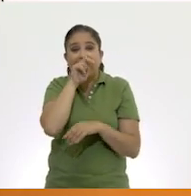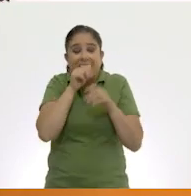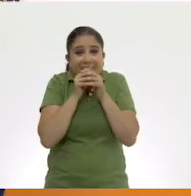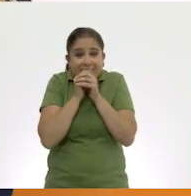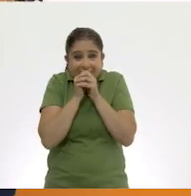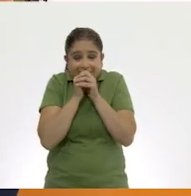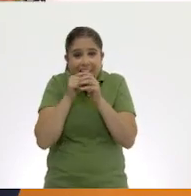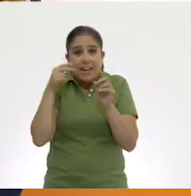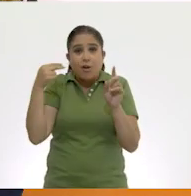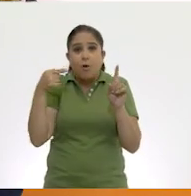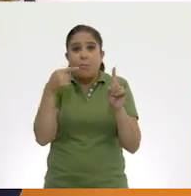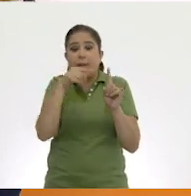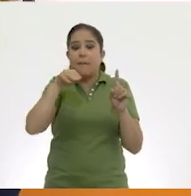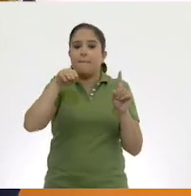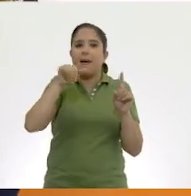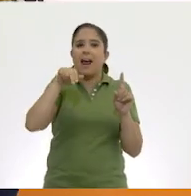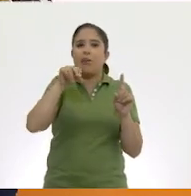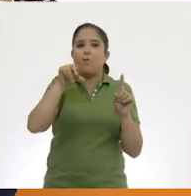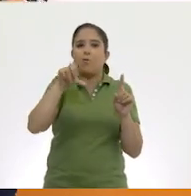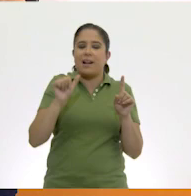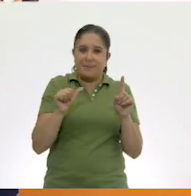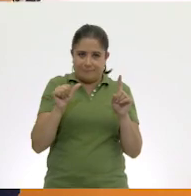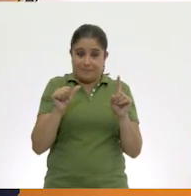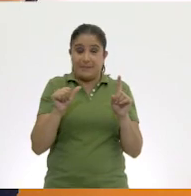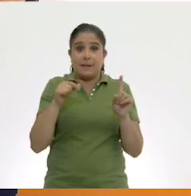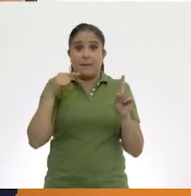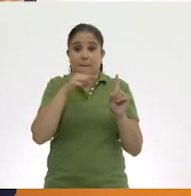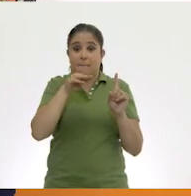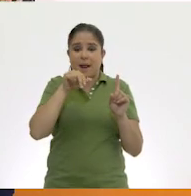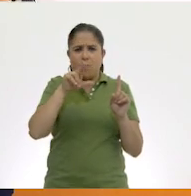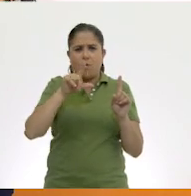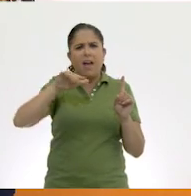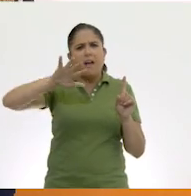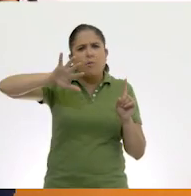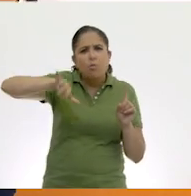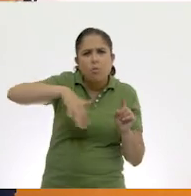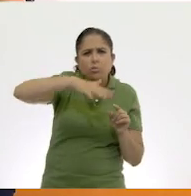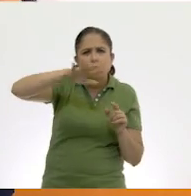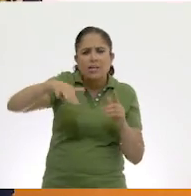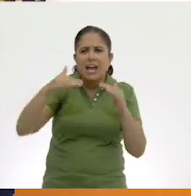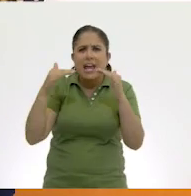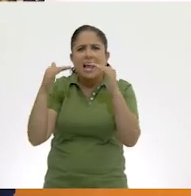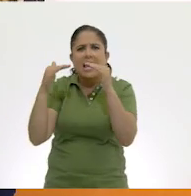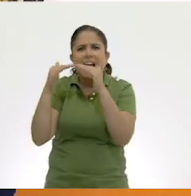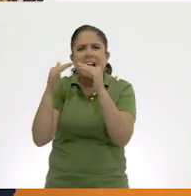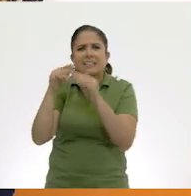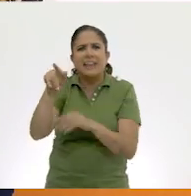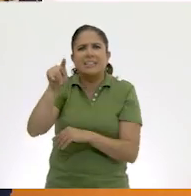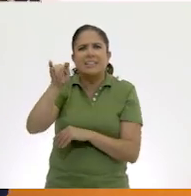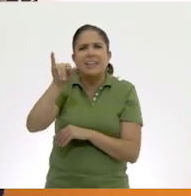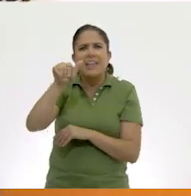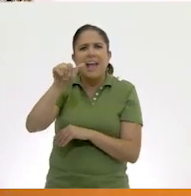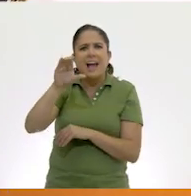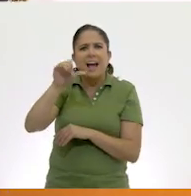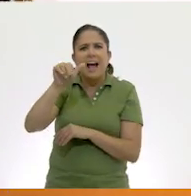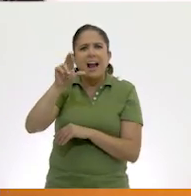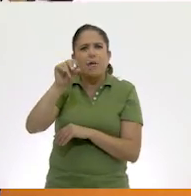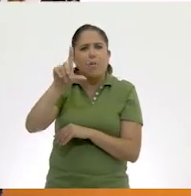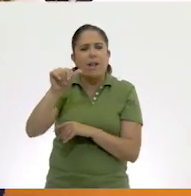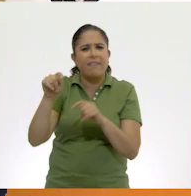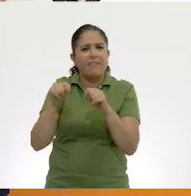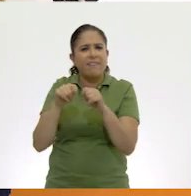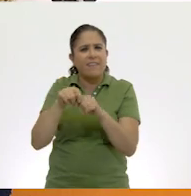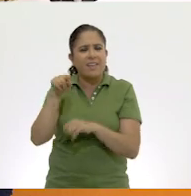se llama mano la mano la está buscando la casa de su tía carola pero